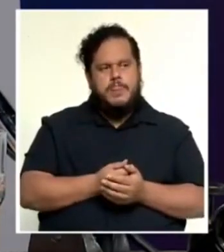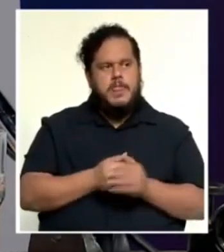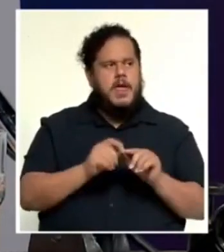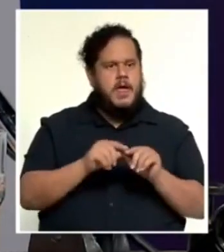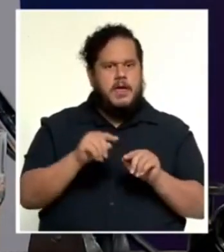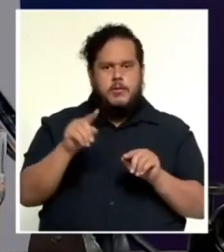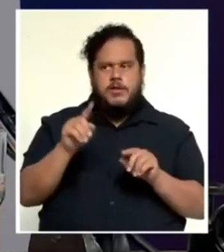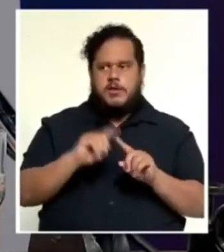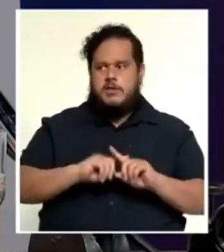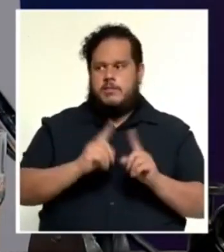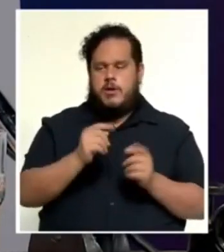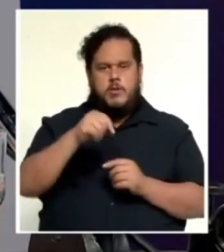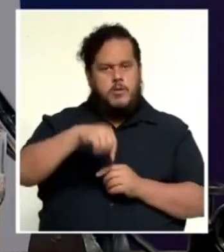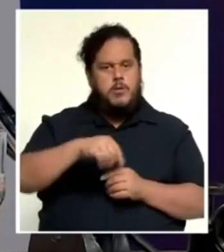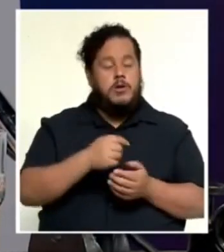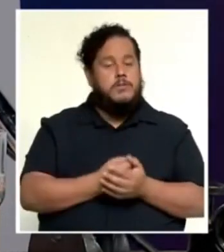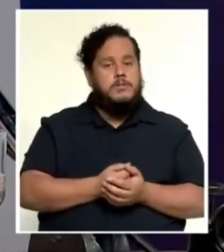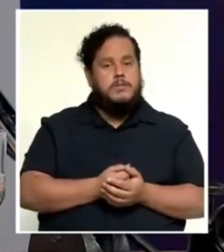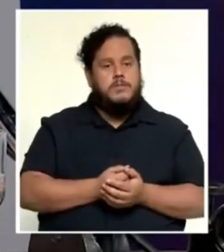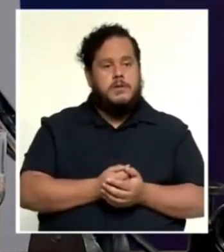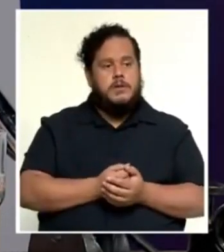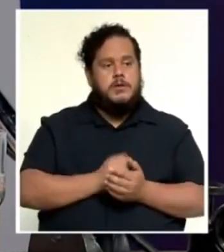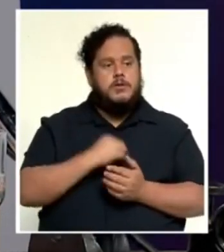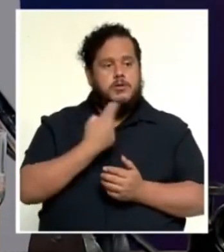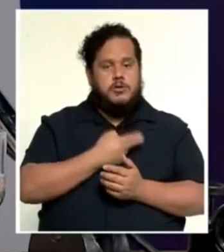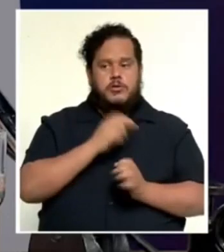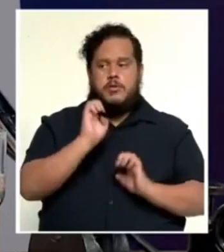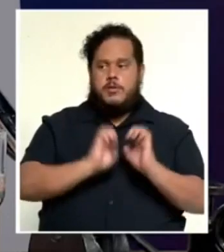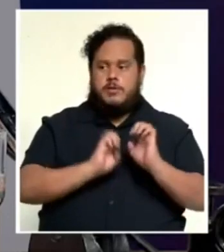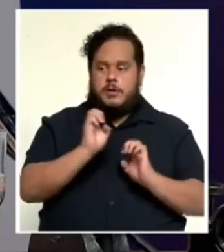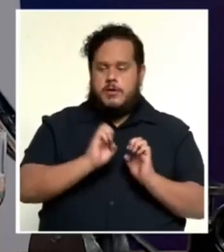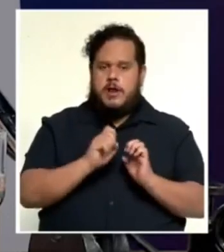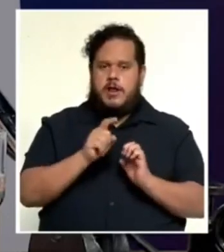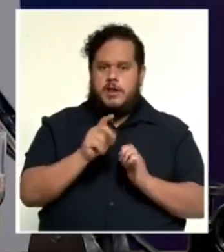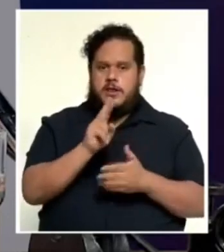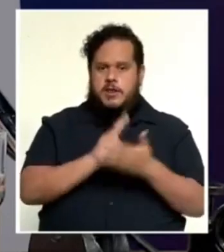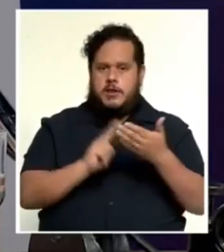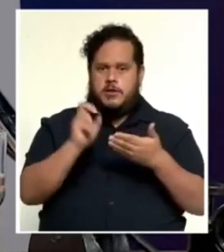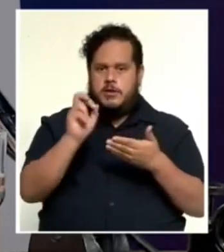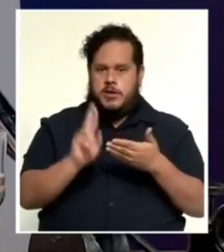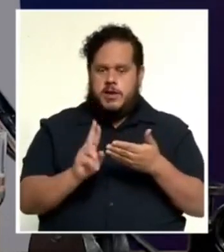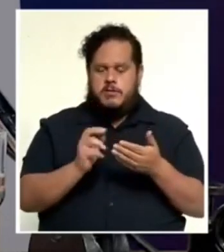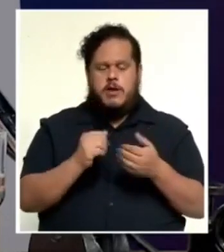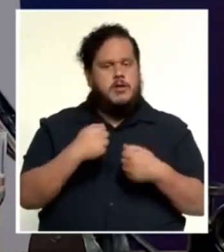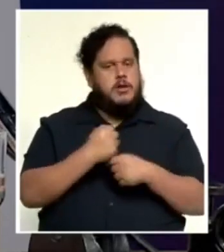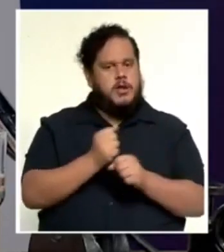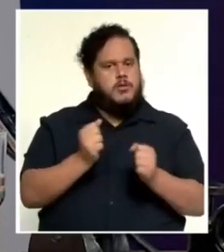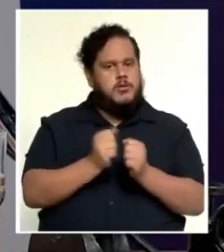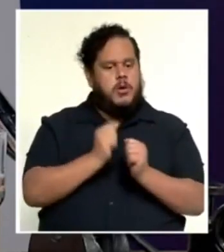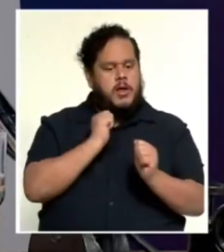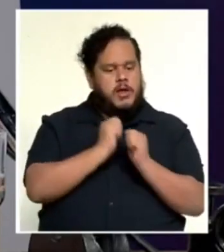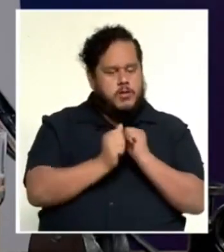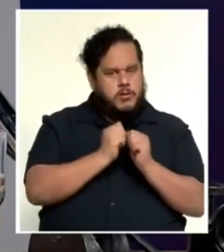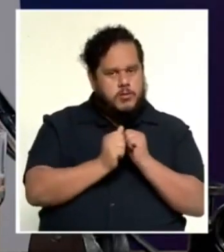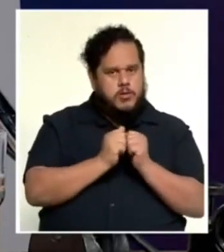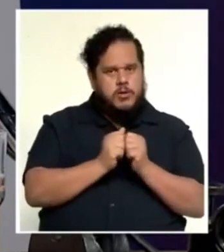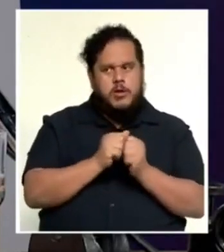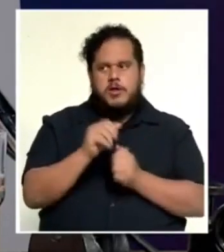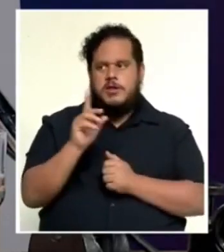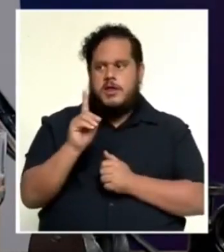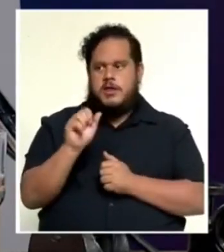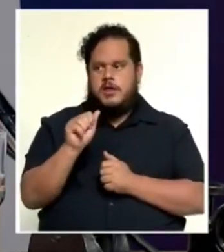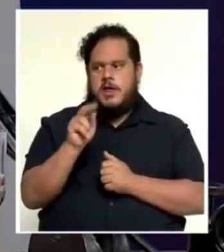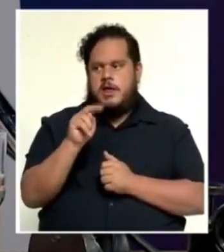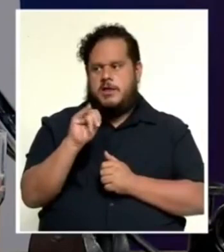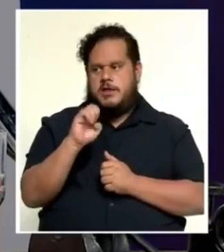encuestas, pero hoy vamos a evaluar esta de CIEP-UCR. Lo hacemos con el concurso de Daniel Calvo,